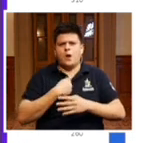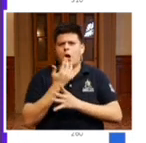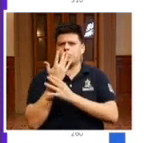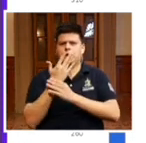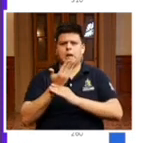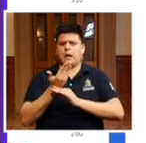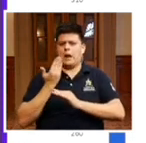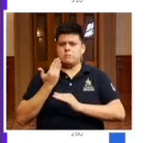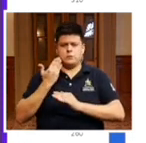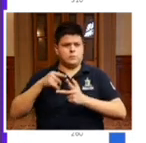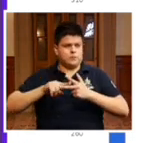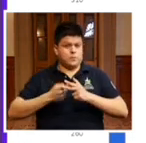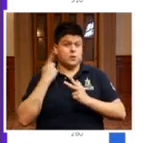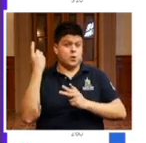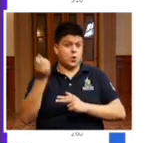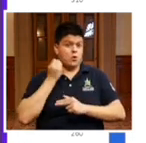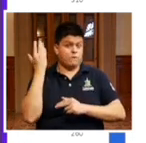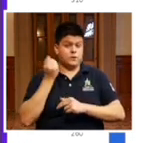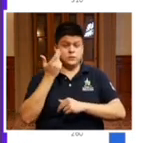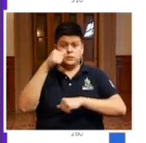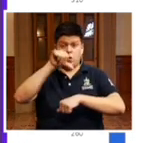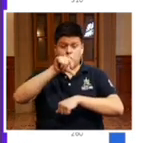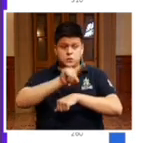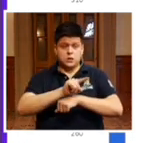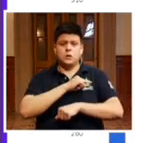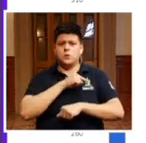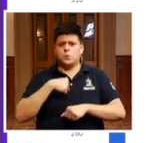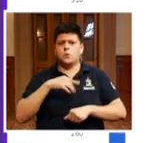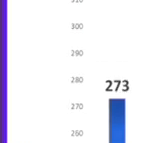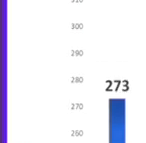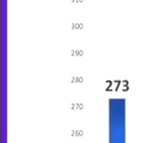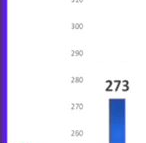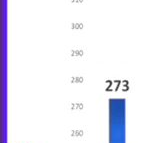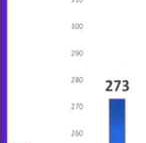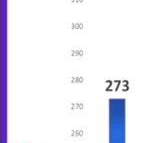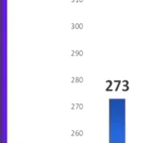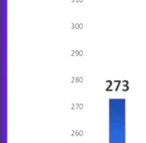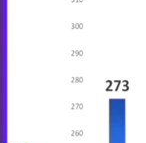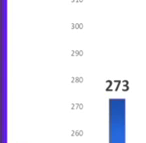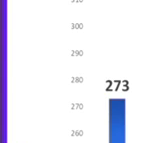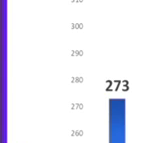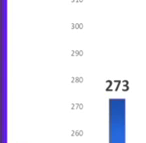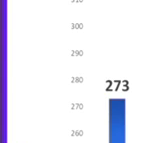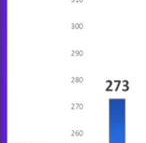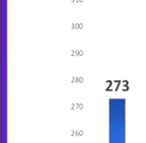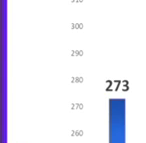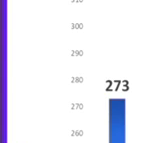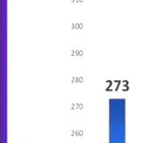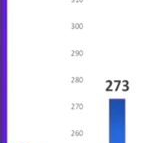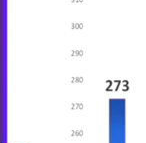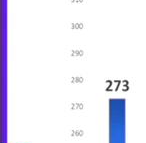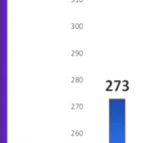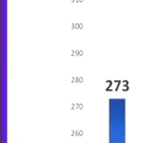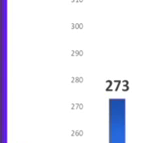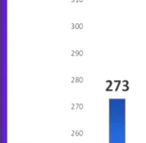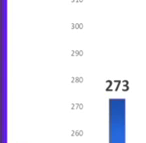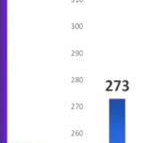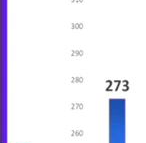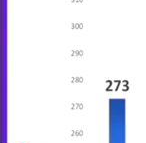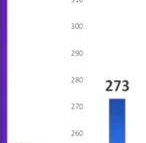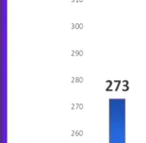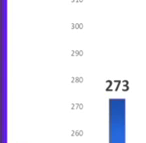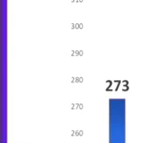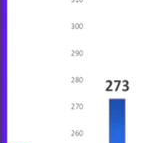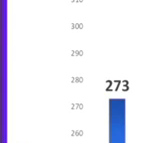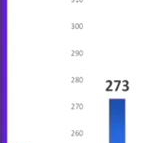principio de la conferencia del día de hoy que hemos tenido un aumento gradual en el número de casos, que lo podemos catalogar